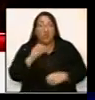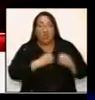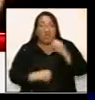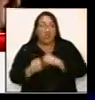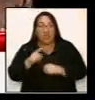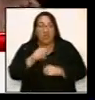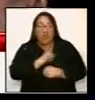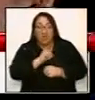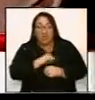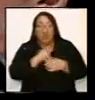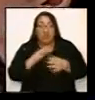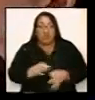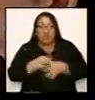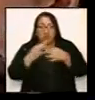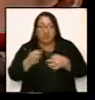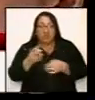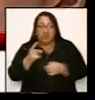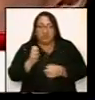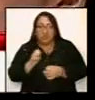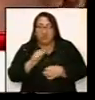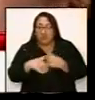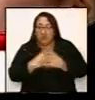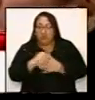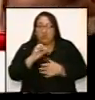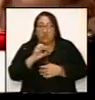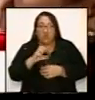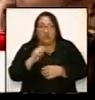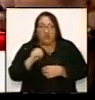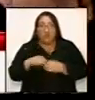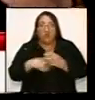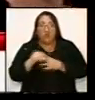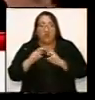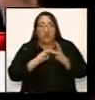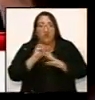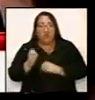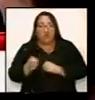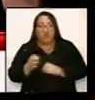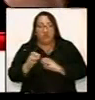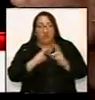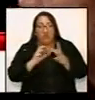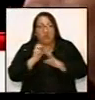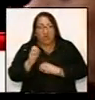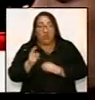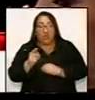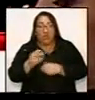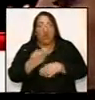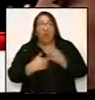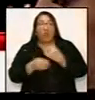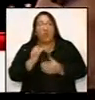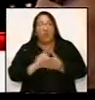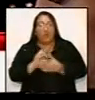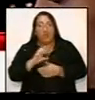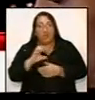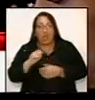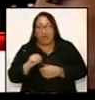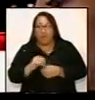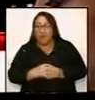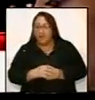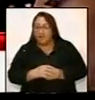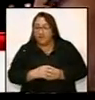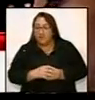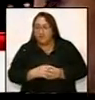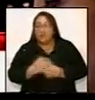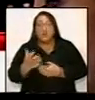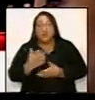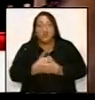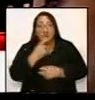esta institución ha pasado de la PCM a Relaciones Exteriores, de Relaciones Exteriores volvió a ser a la PCM, se le ha